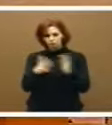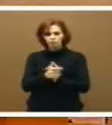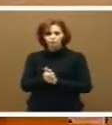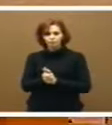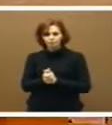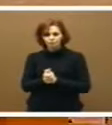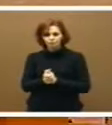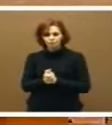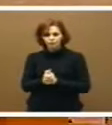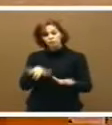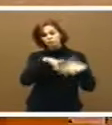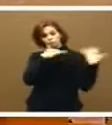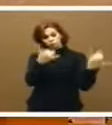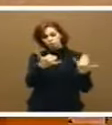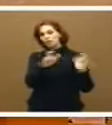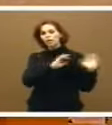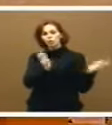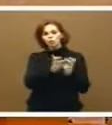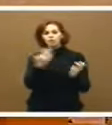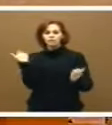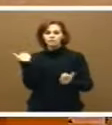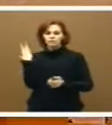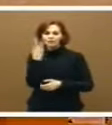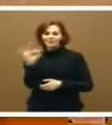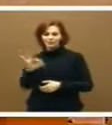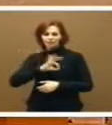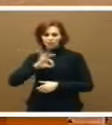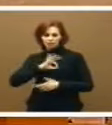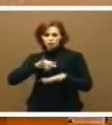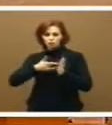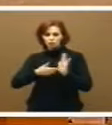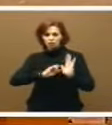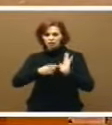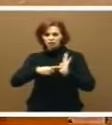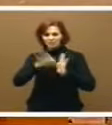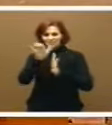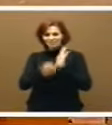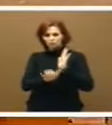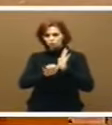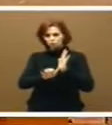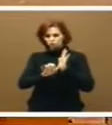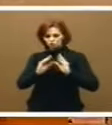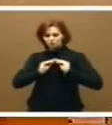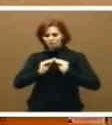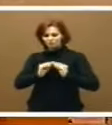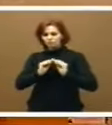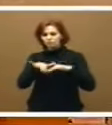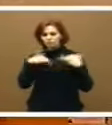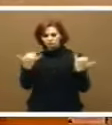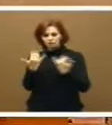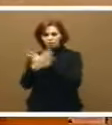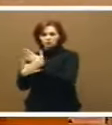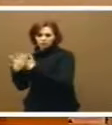El Pleno de este Parlamento, en sesión del 30 de enero de 2014, aprobó el proyecto de ley de Estatuto de los Cargos Públicos del Gobierno y de la